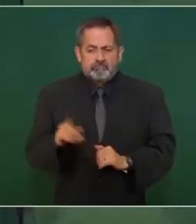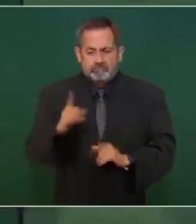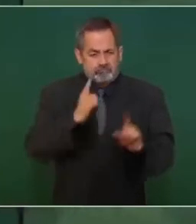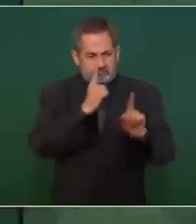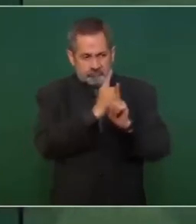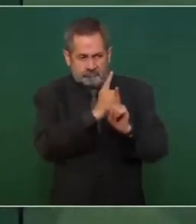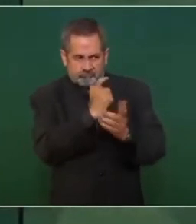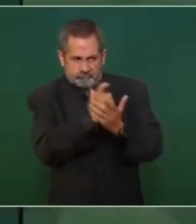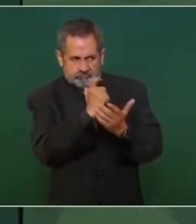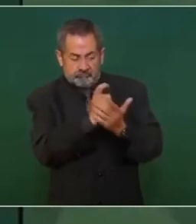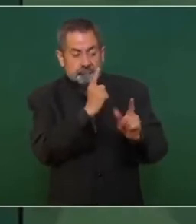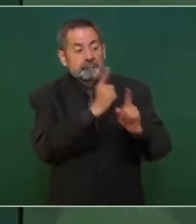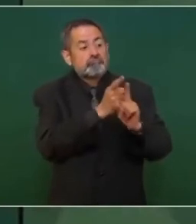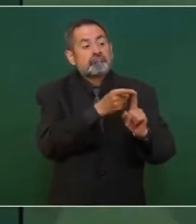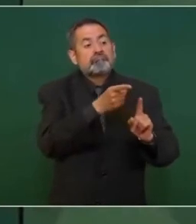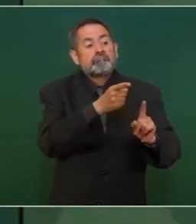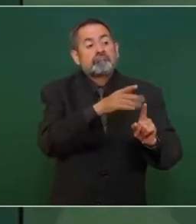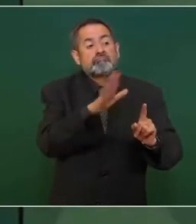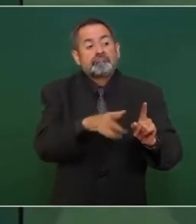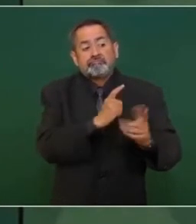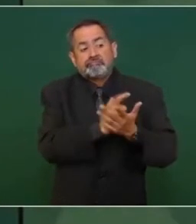intimidado.